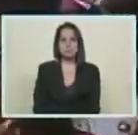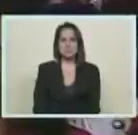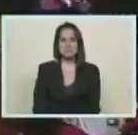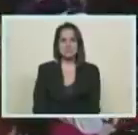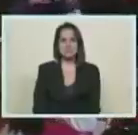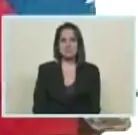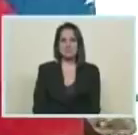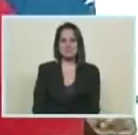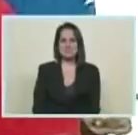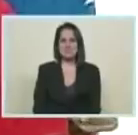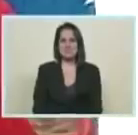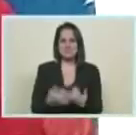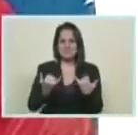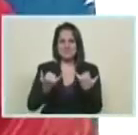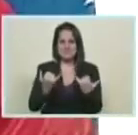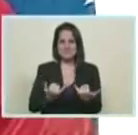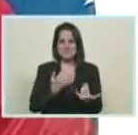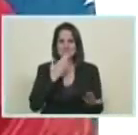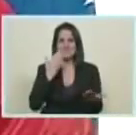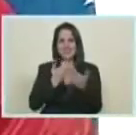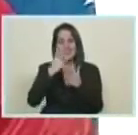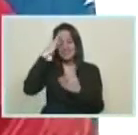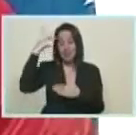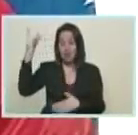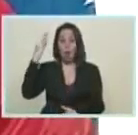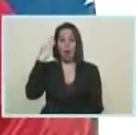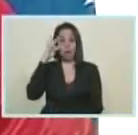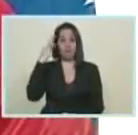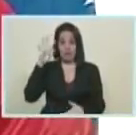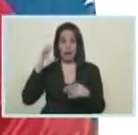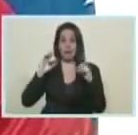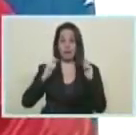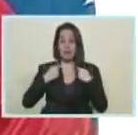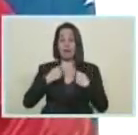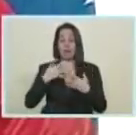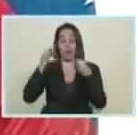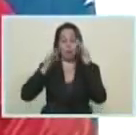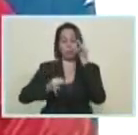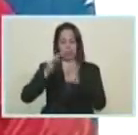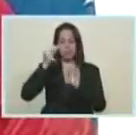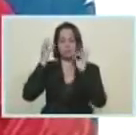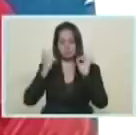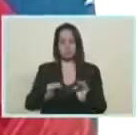Ahora, gracias a Dios, tenemos una fiscalía honorable, confiable, justiciera.